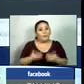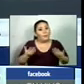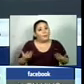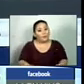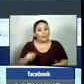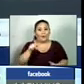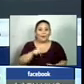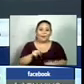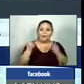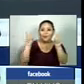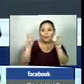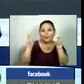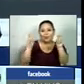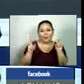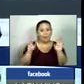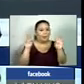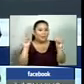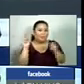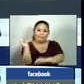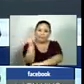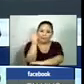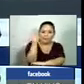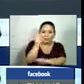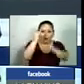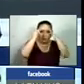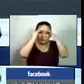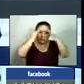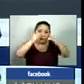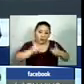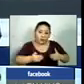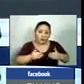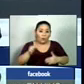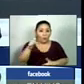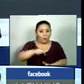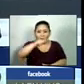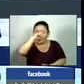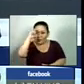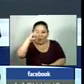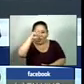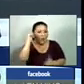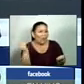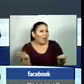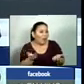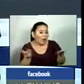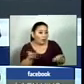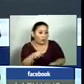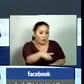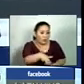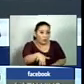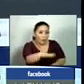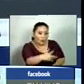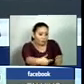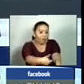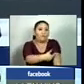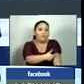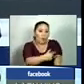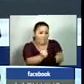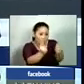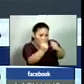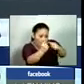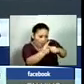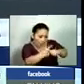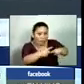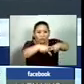Bien, y como parte de la situación de la emergencia y la atención de la misma, se trabaja en la construcción de un centro hospitalario.